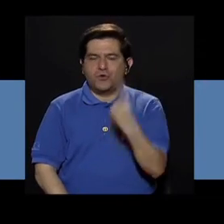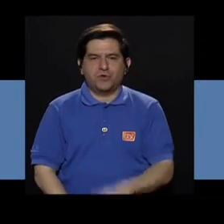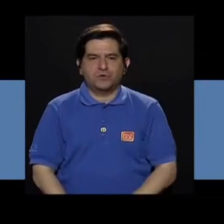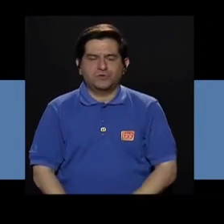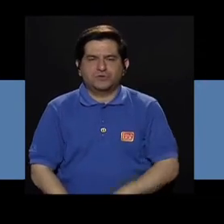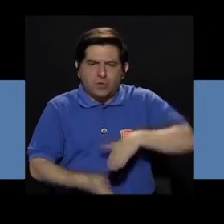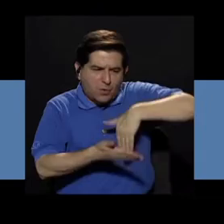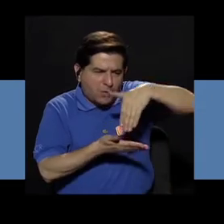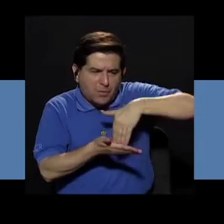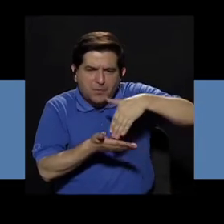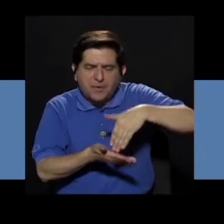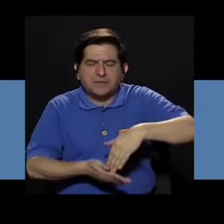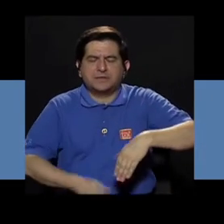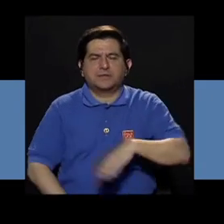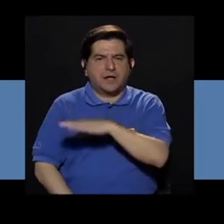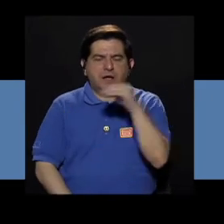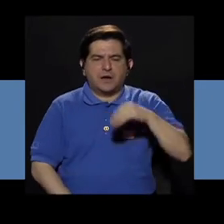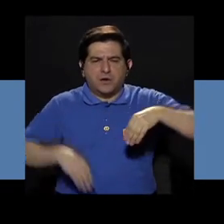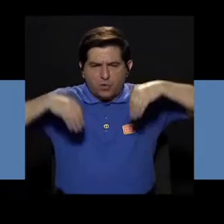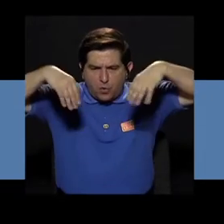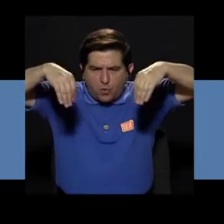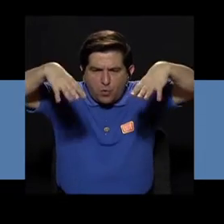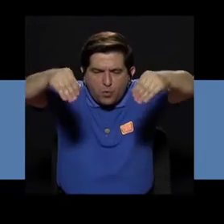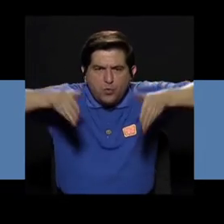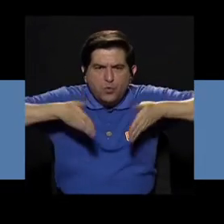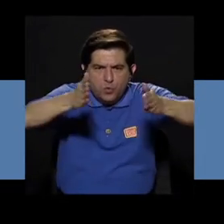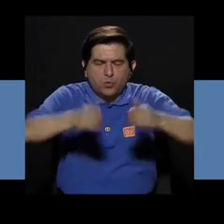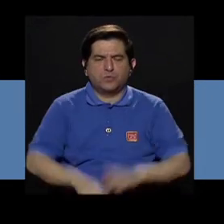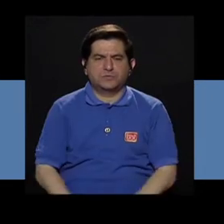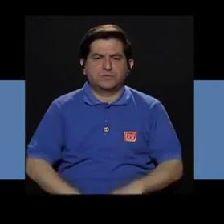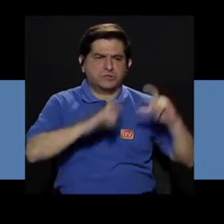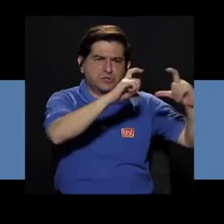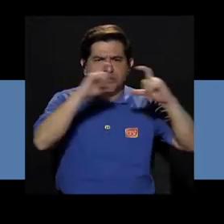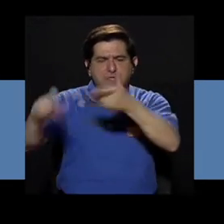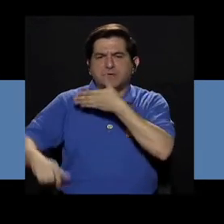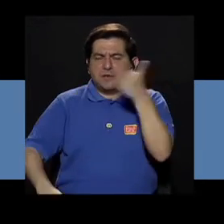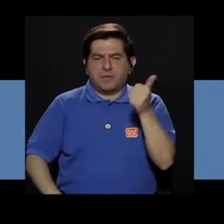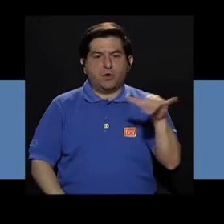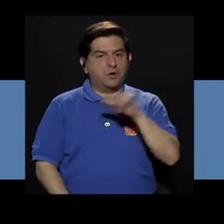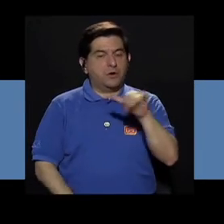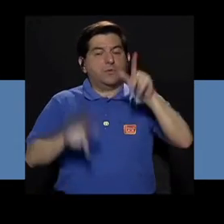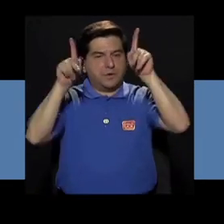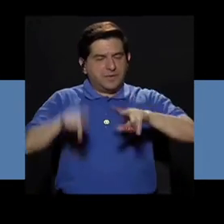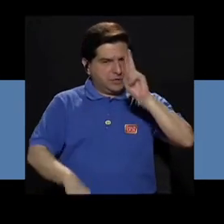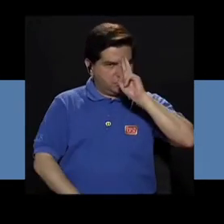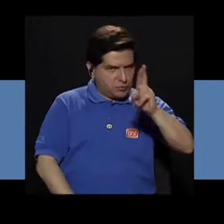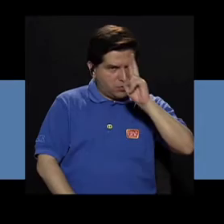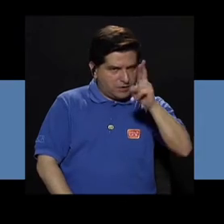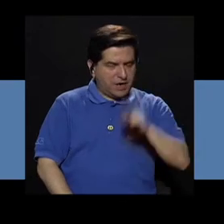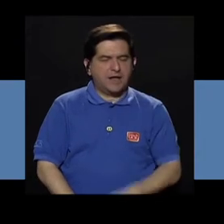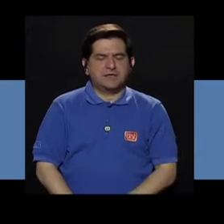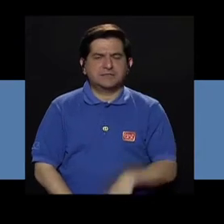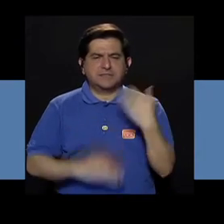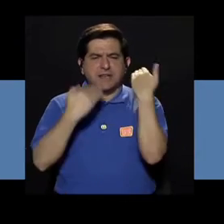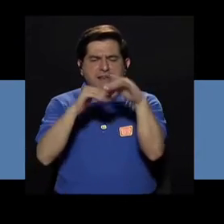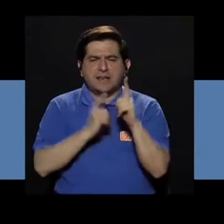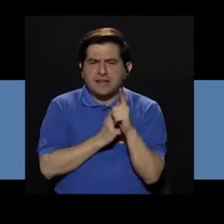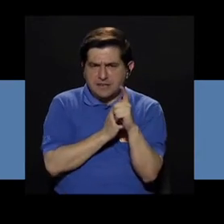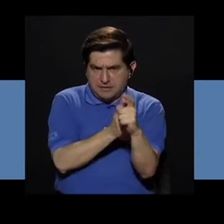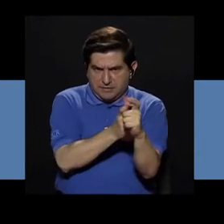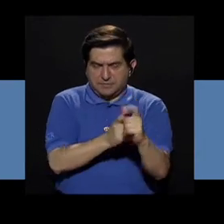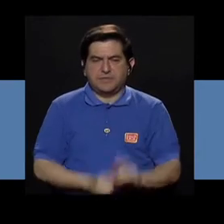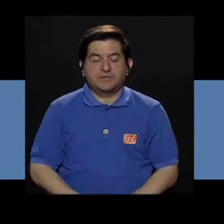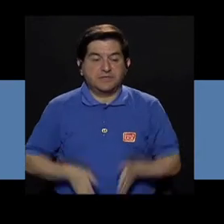es solo poner mejor demarcación e iluminación en la carretera y mejor señalamiento, sino que las personas también respeten los límites